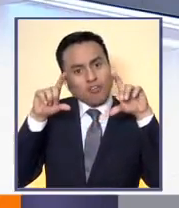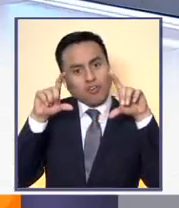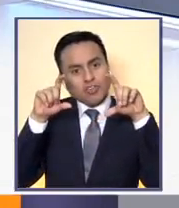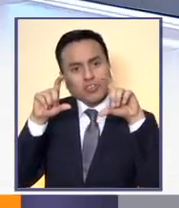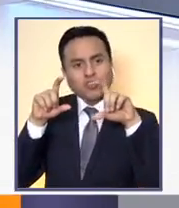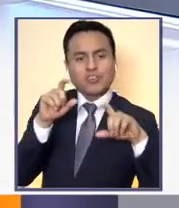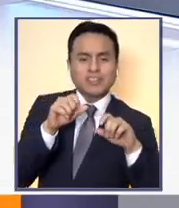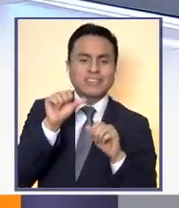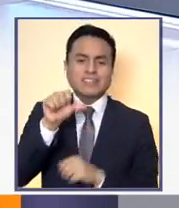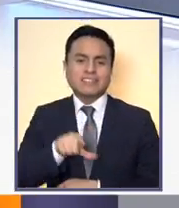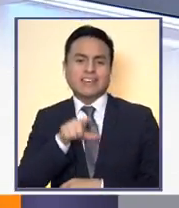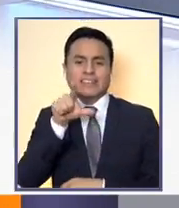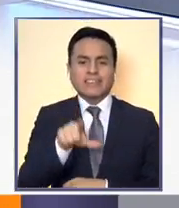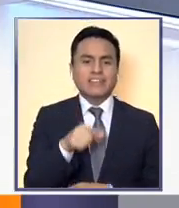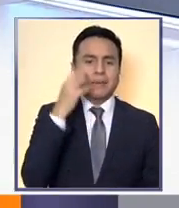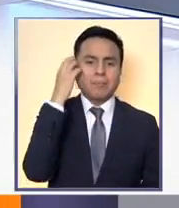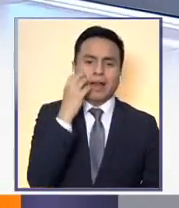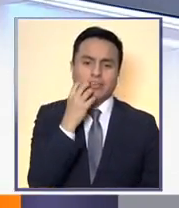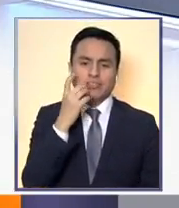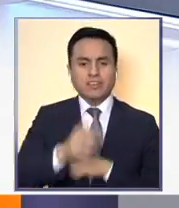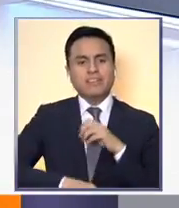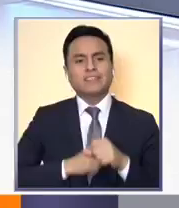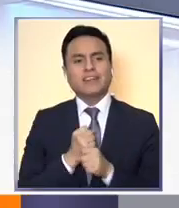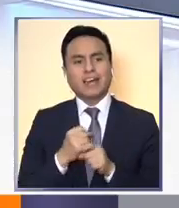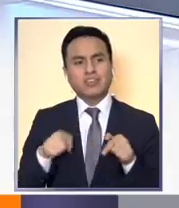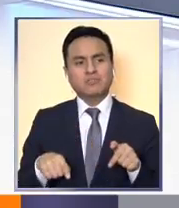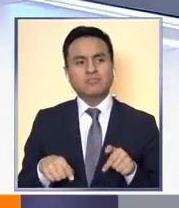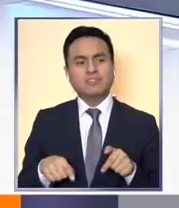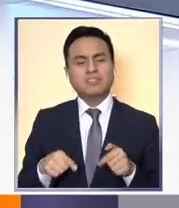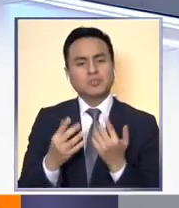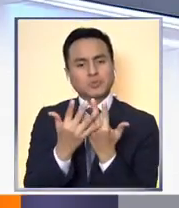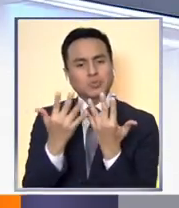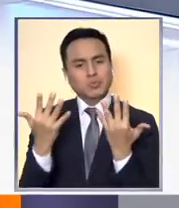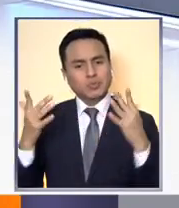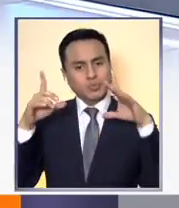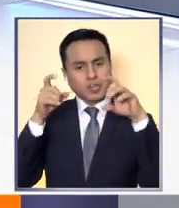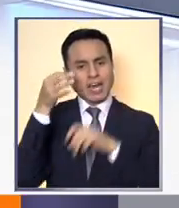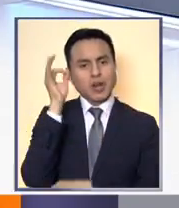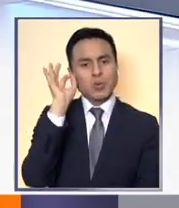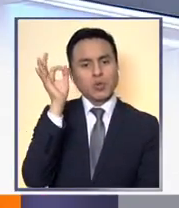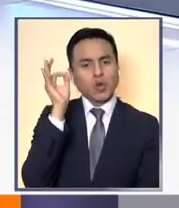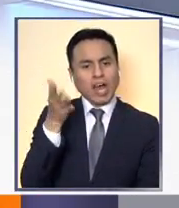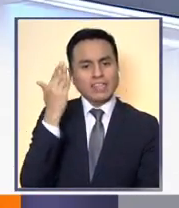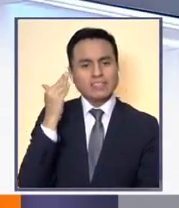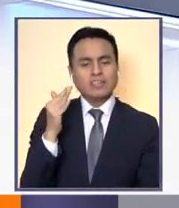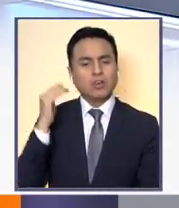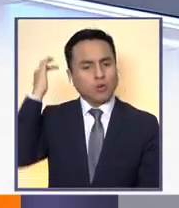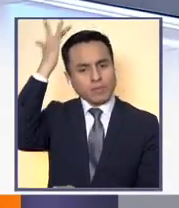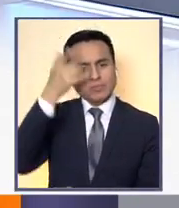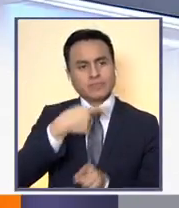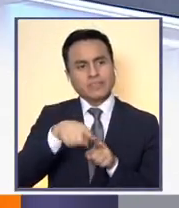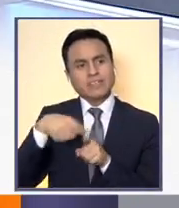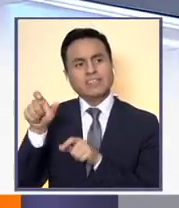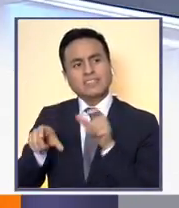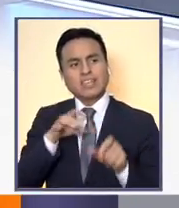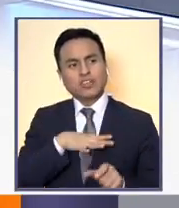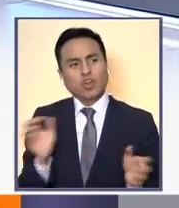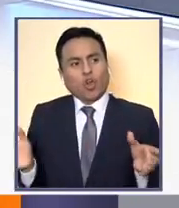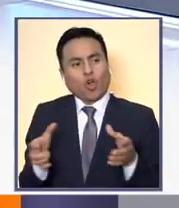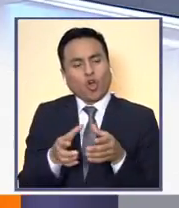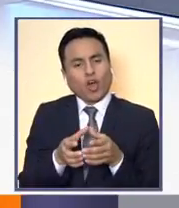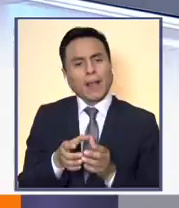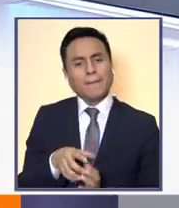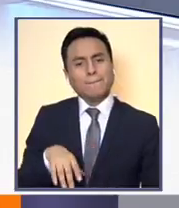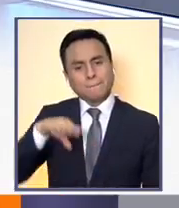del 17 de mayo de este año. Se tomó tras la reunión que los obispos chilenos tuvieron con el Papa en el